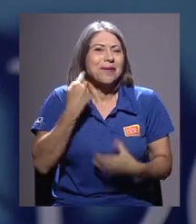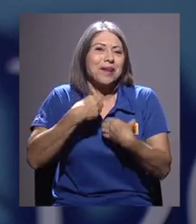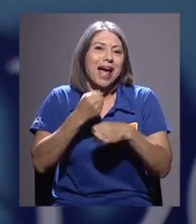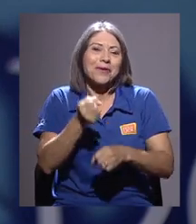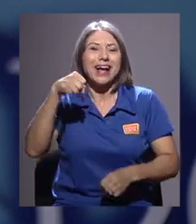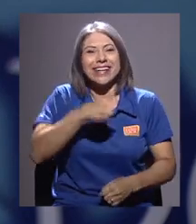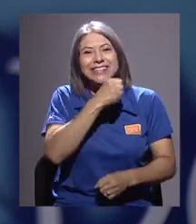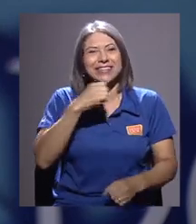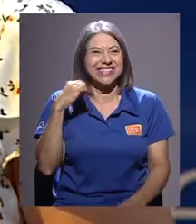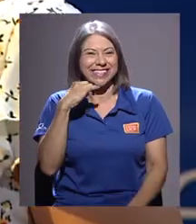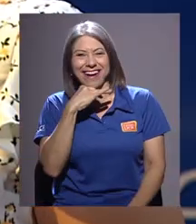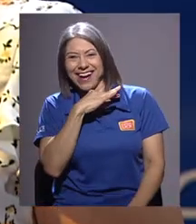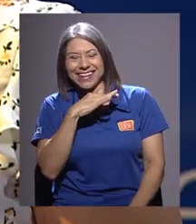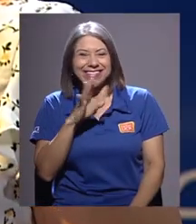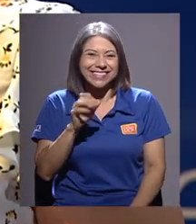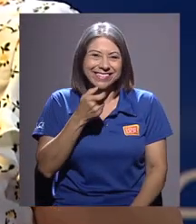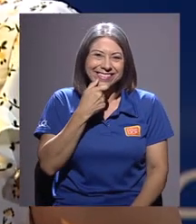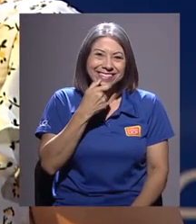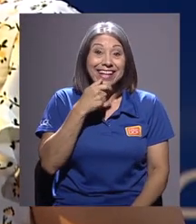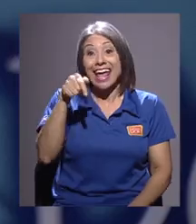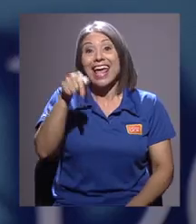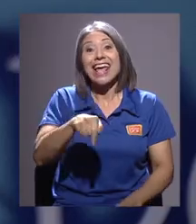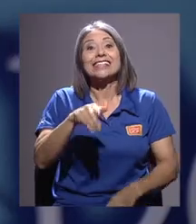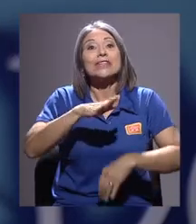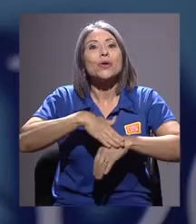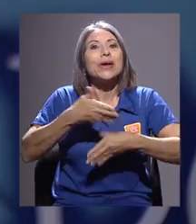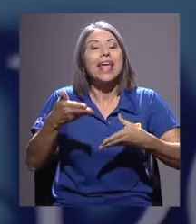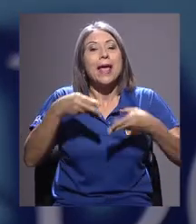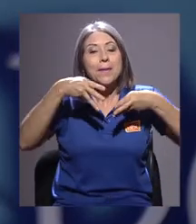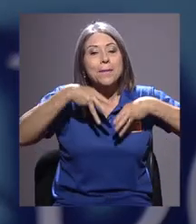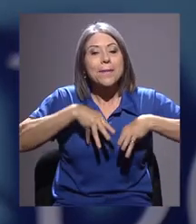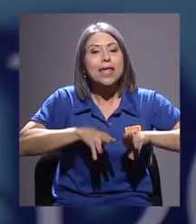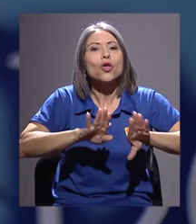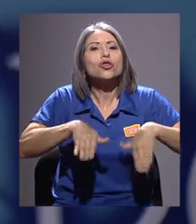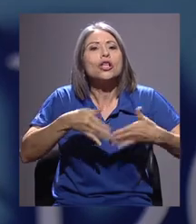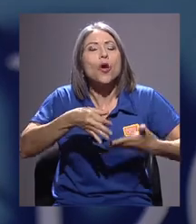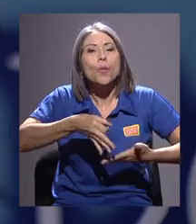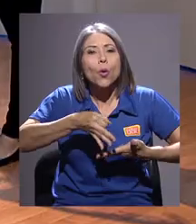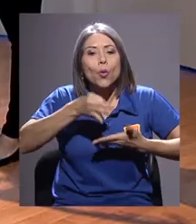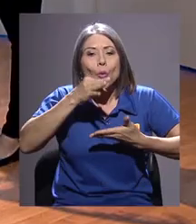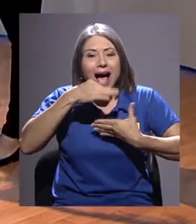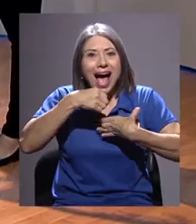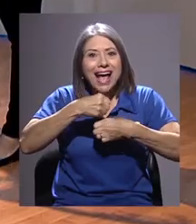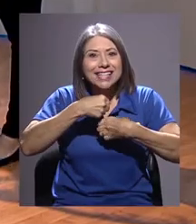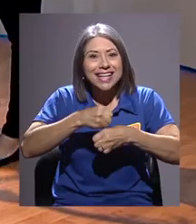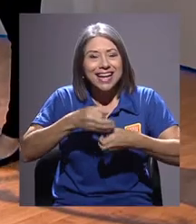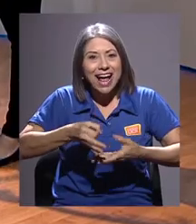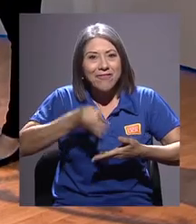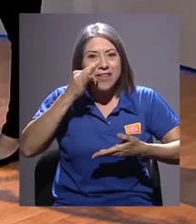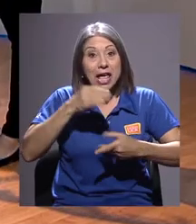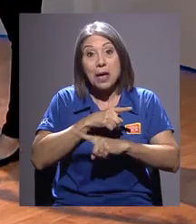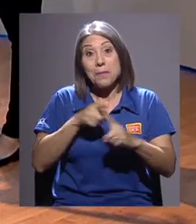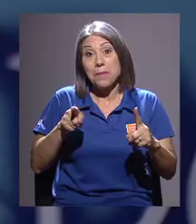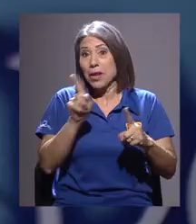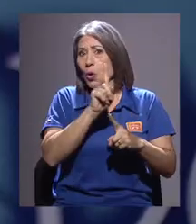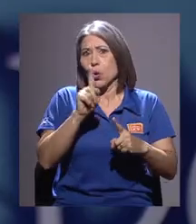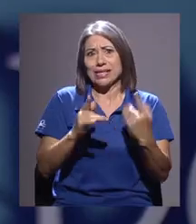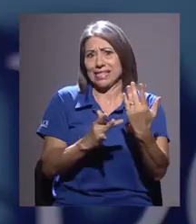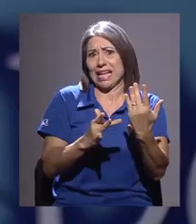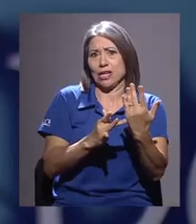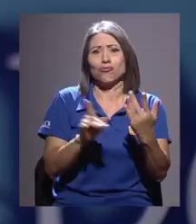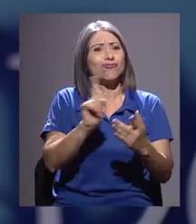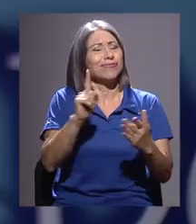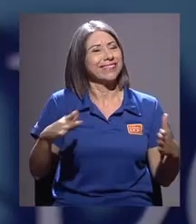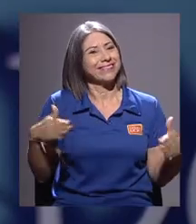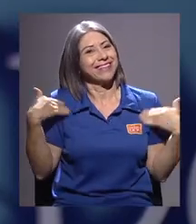canciones raras y ésta se trata sobre métodos de infusión de café sin embargo no es una canción de tecnicismos es una